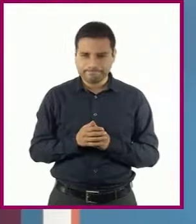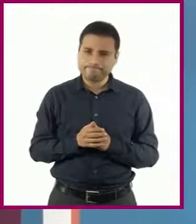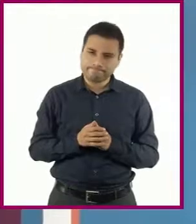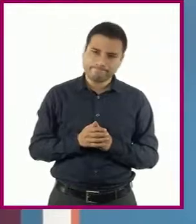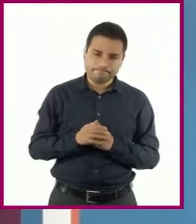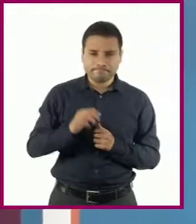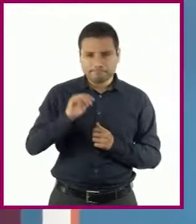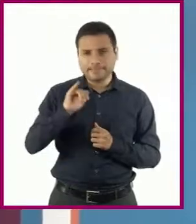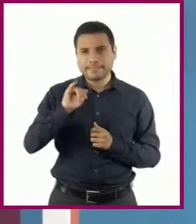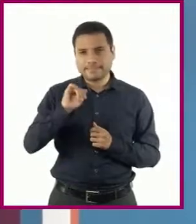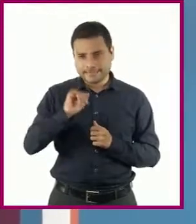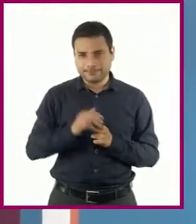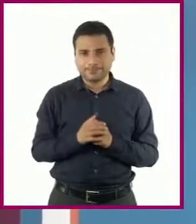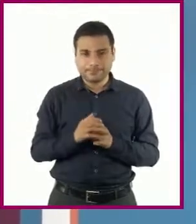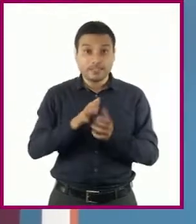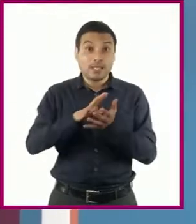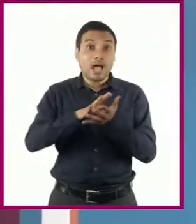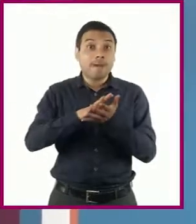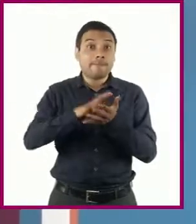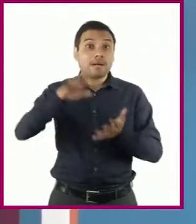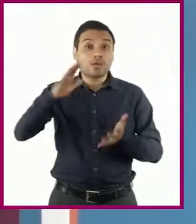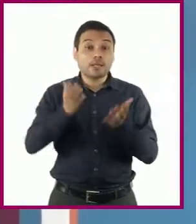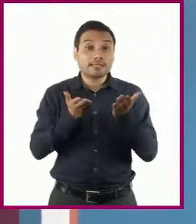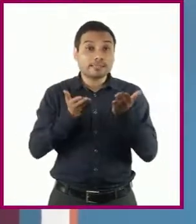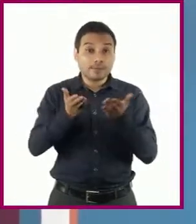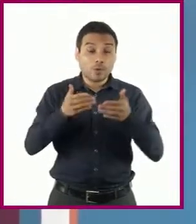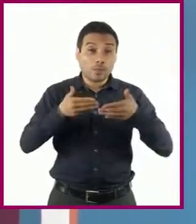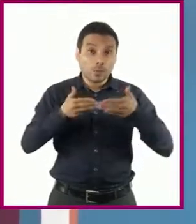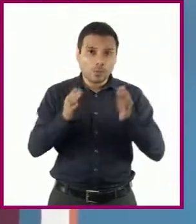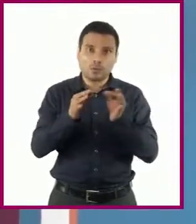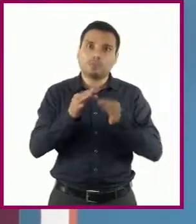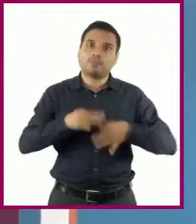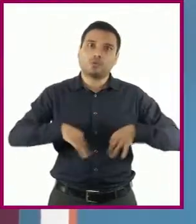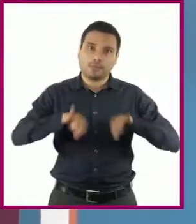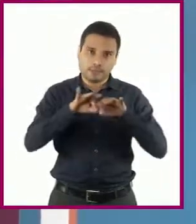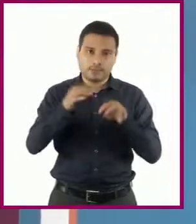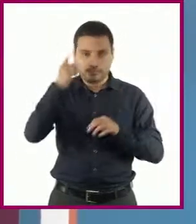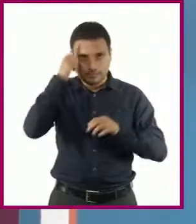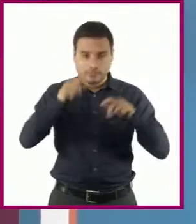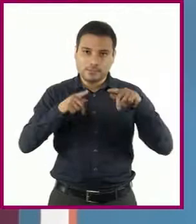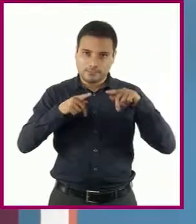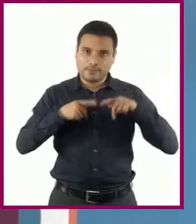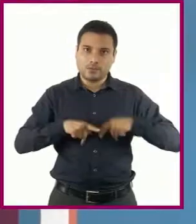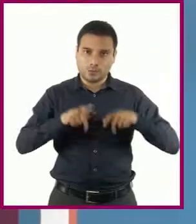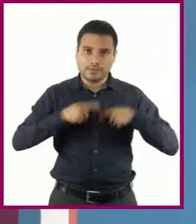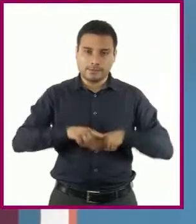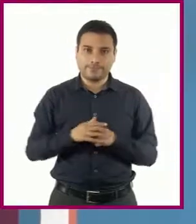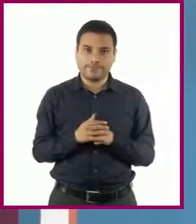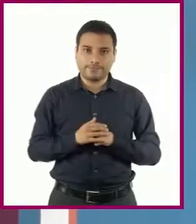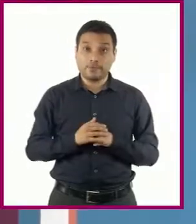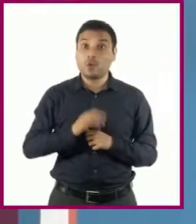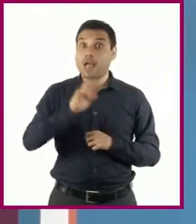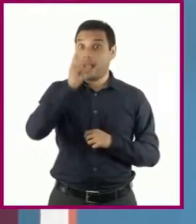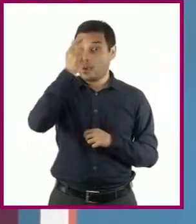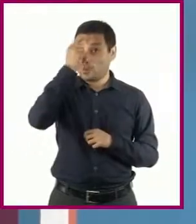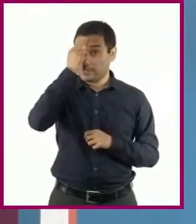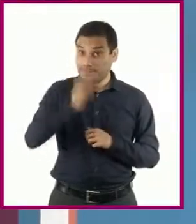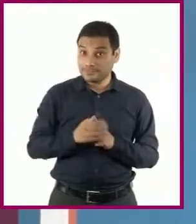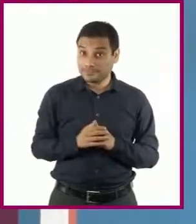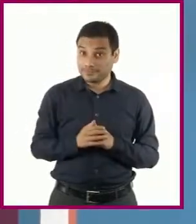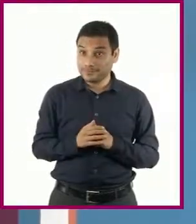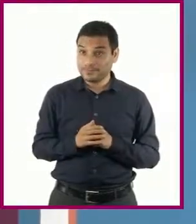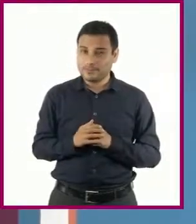Nadia. La mayoría de los servicios públicos son de vital importancia para la población, pero debemos recordar que